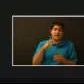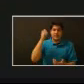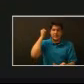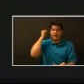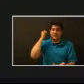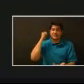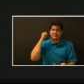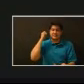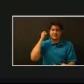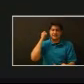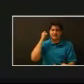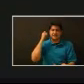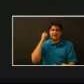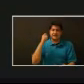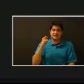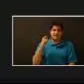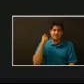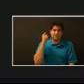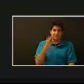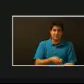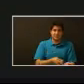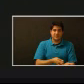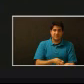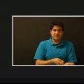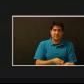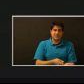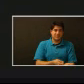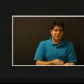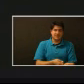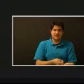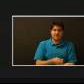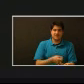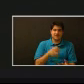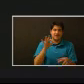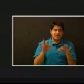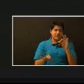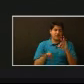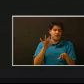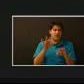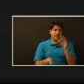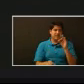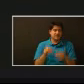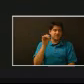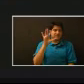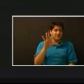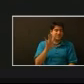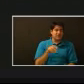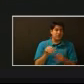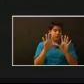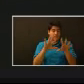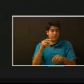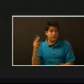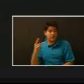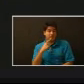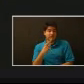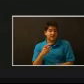5:12 está hablando de Débora y dice, despiértate, despiértate, Débora.